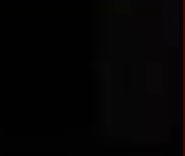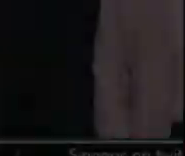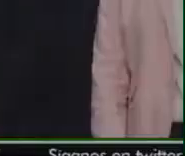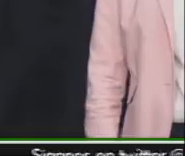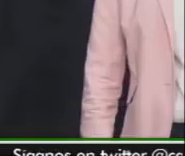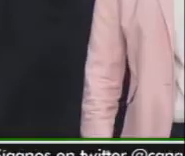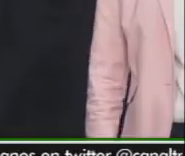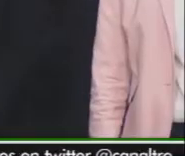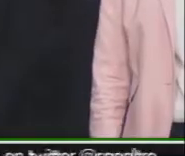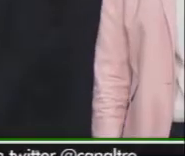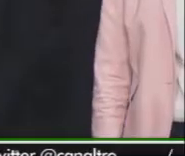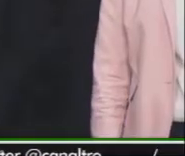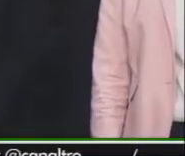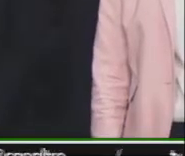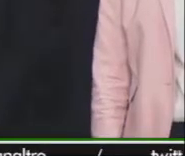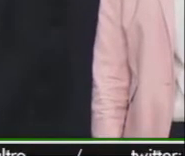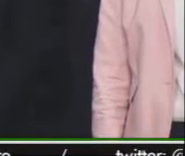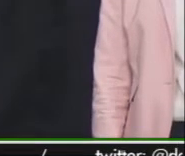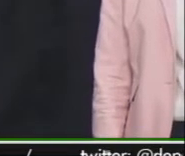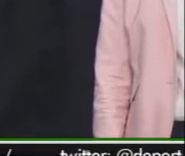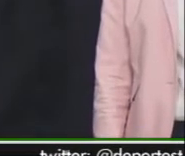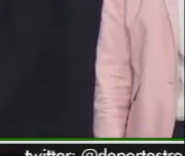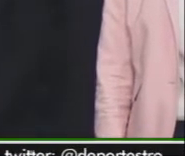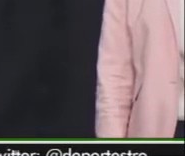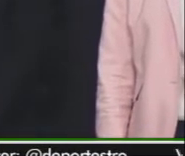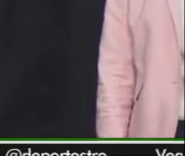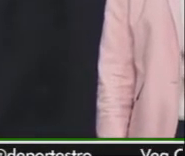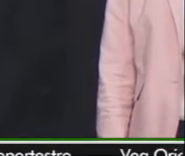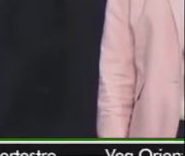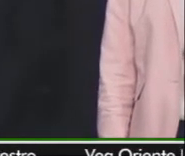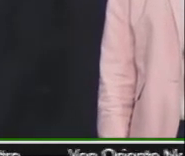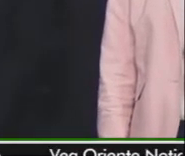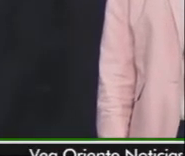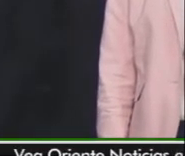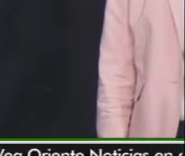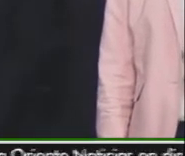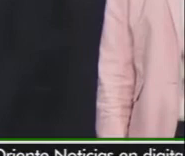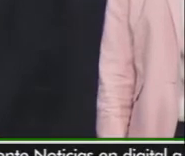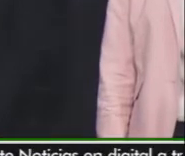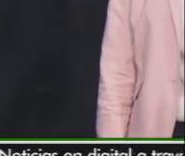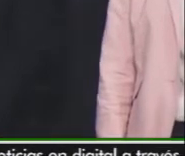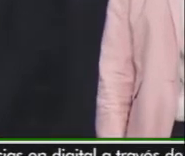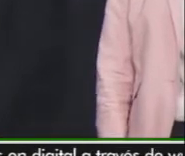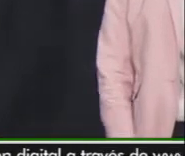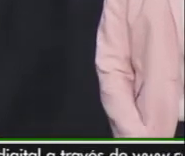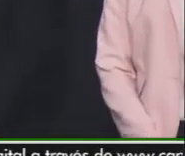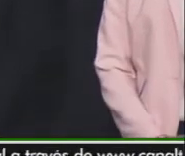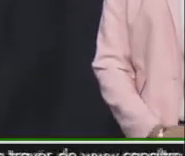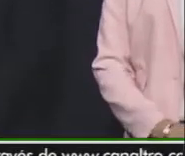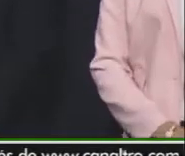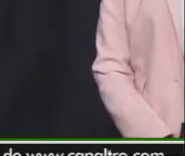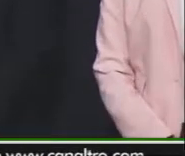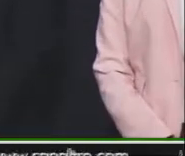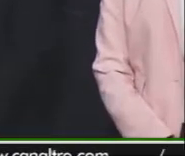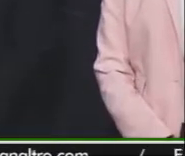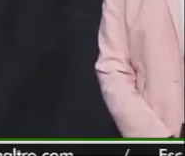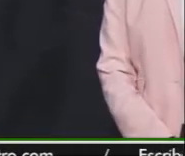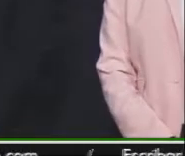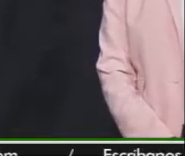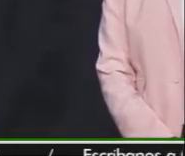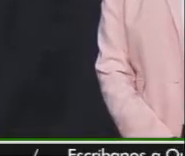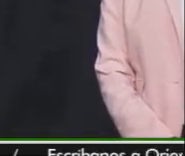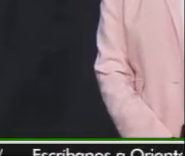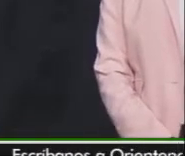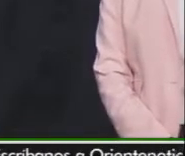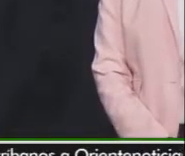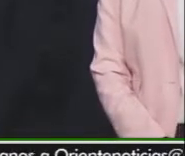los ministros para analizar la situación con venezuela y tomar las medidas